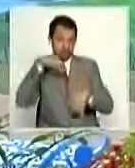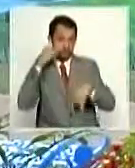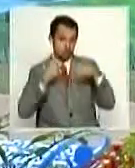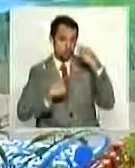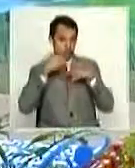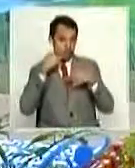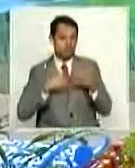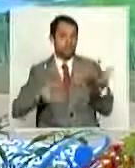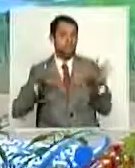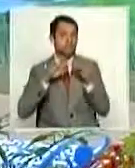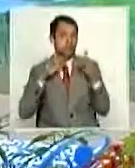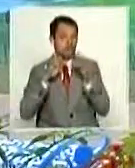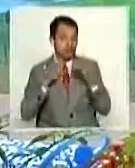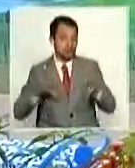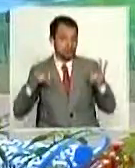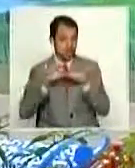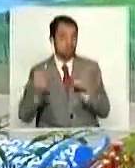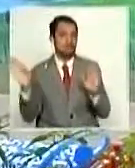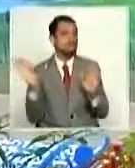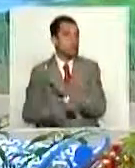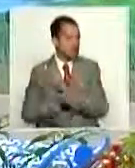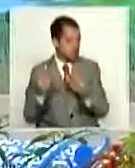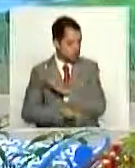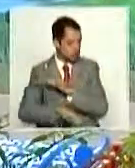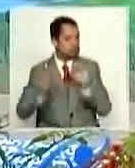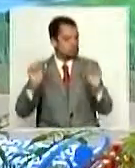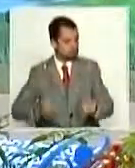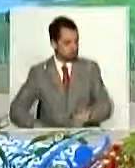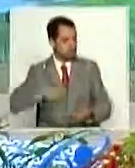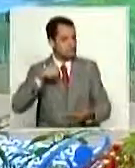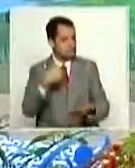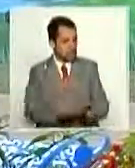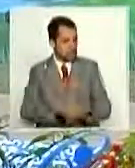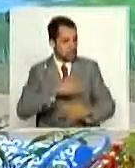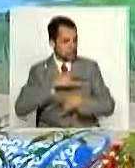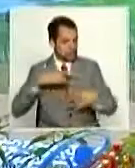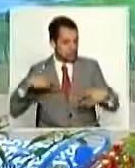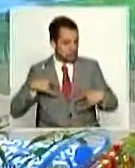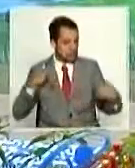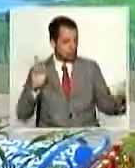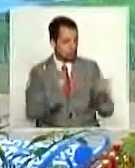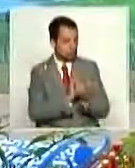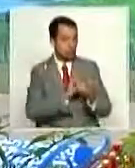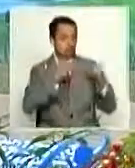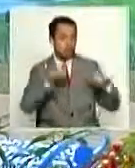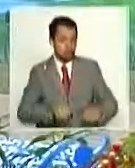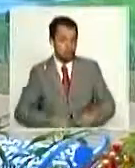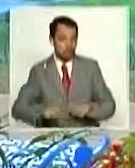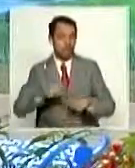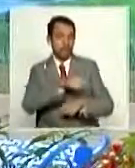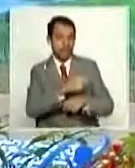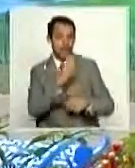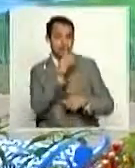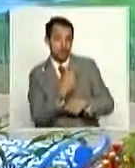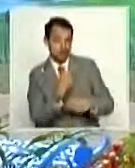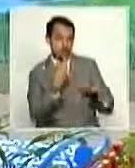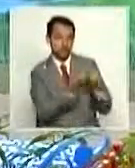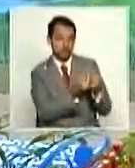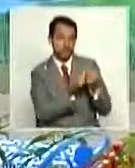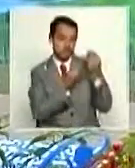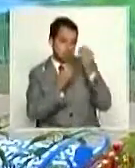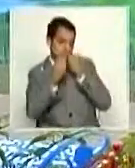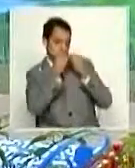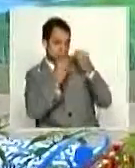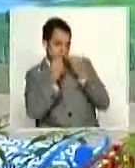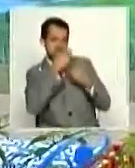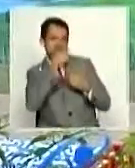Con esto, que además es un precio muy económico, tenemos una base muy importante para que de la mano de los odontólogos neurofocales